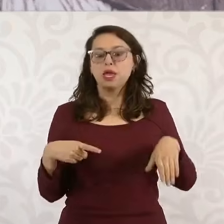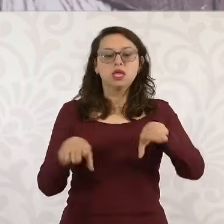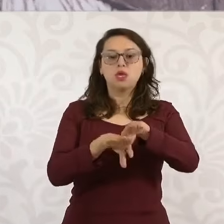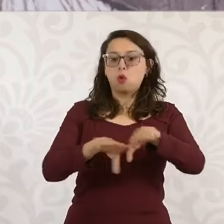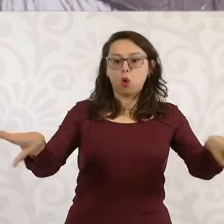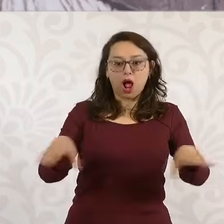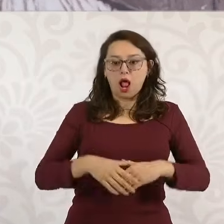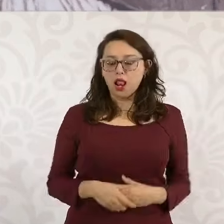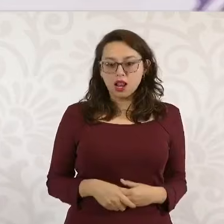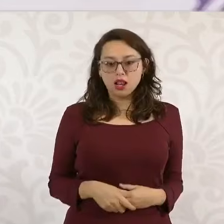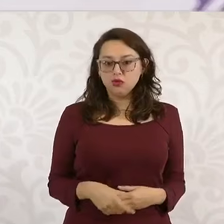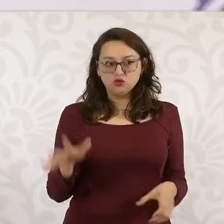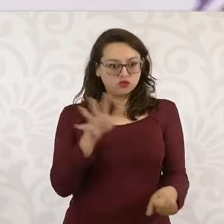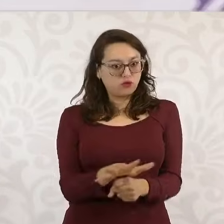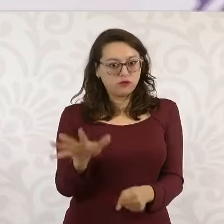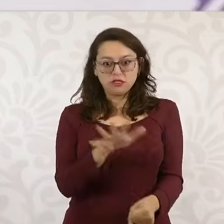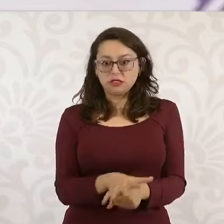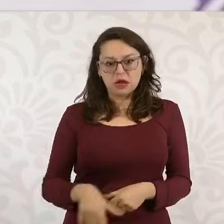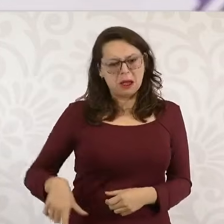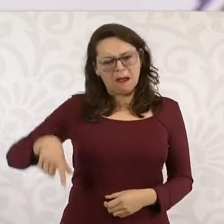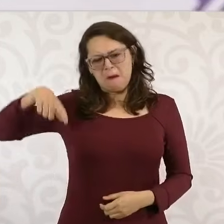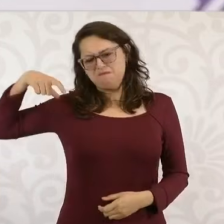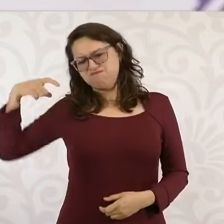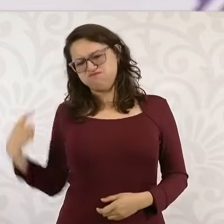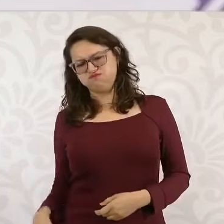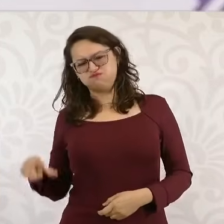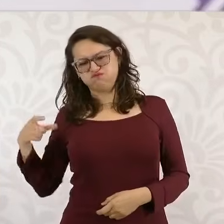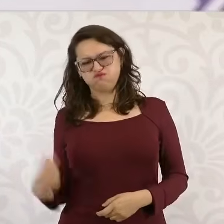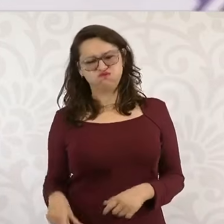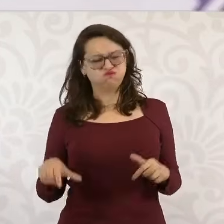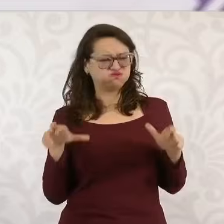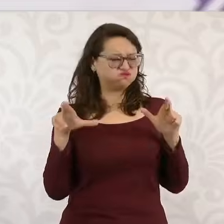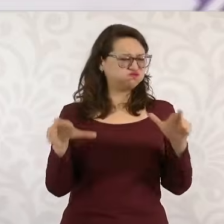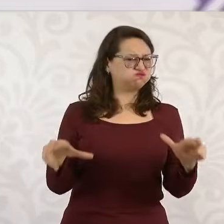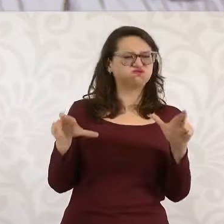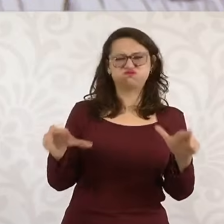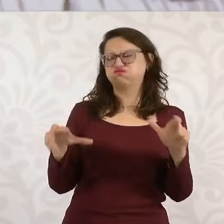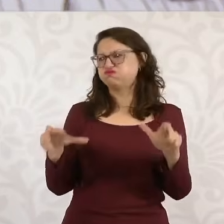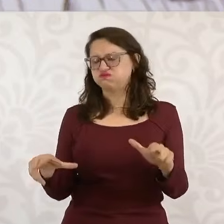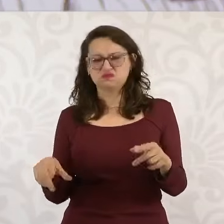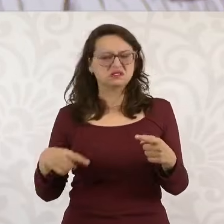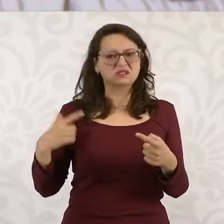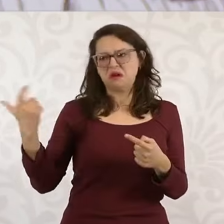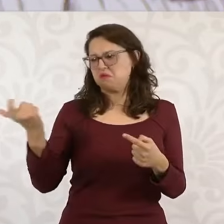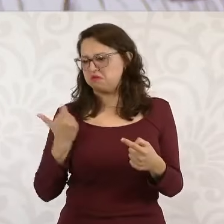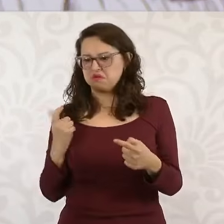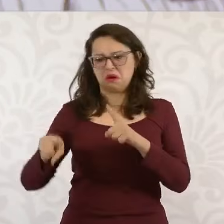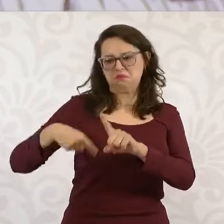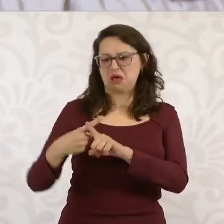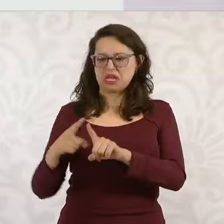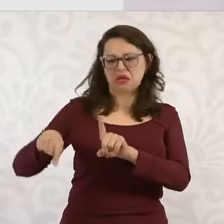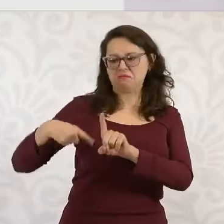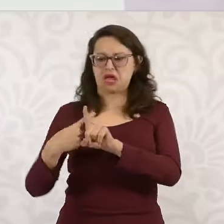la justa medianía. No tienen por qué tener la diputación lo que ganan, más el no sé qué, más